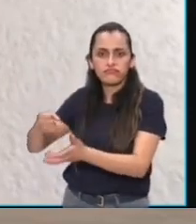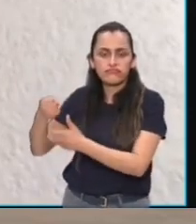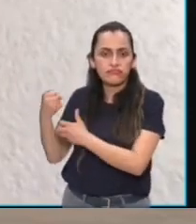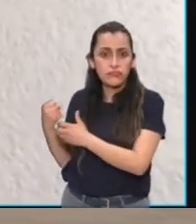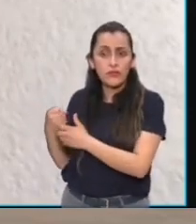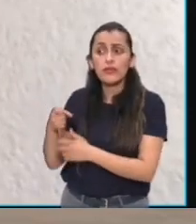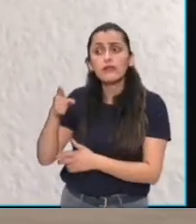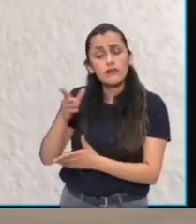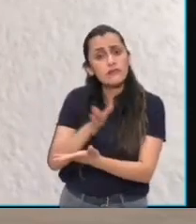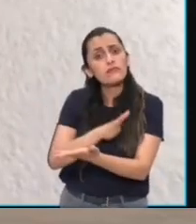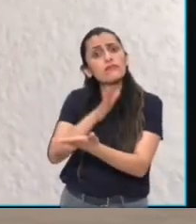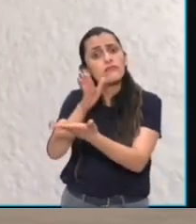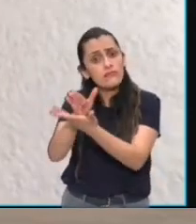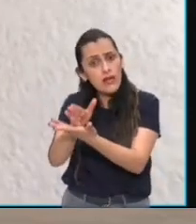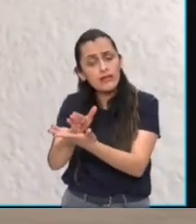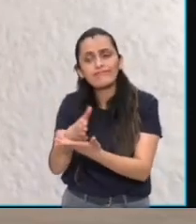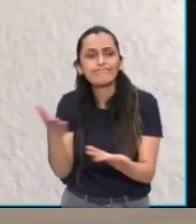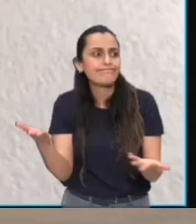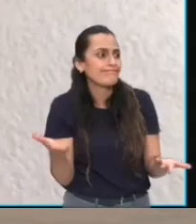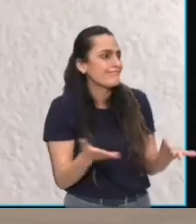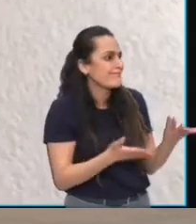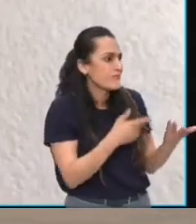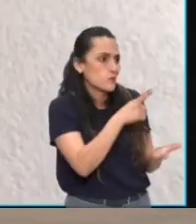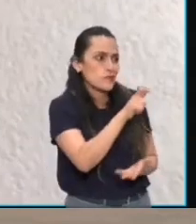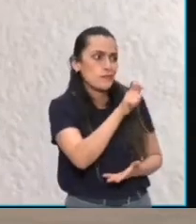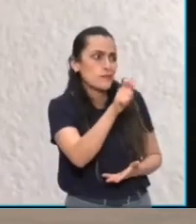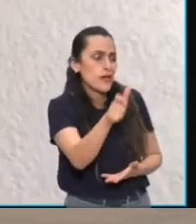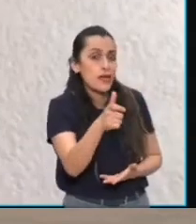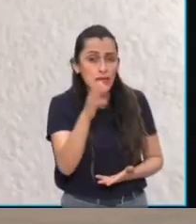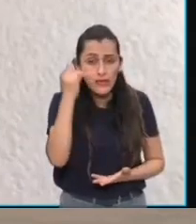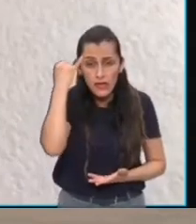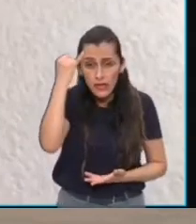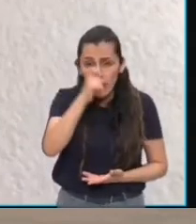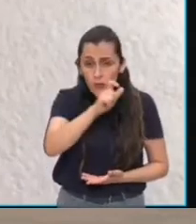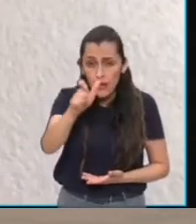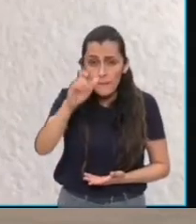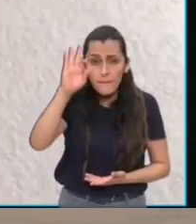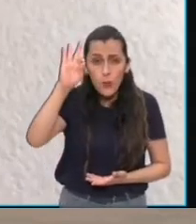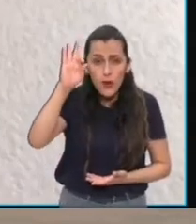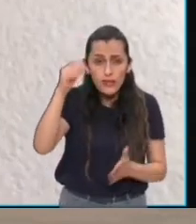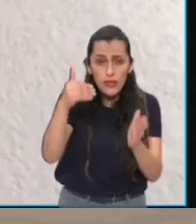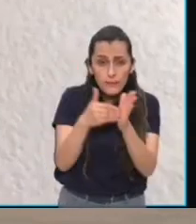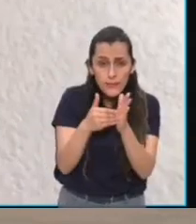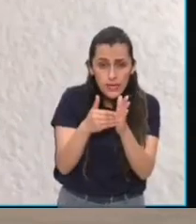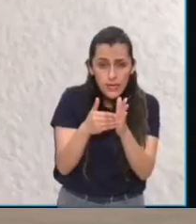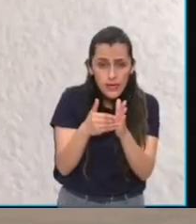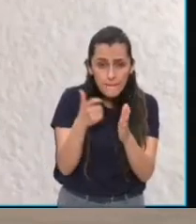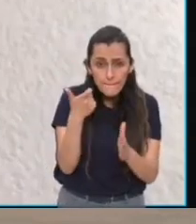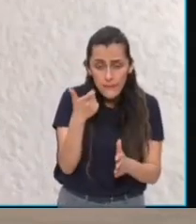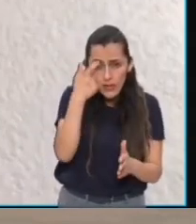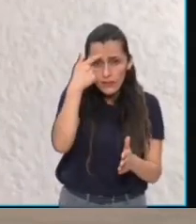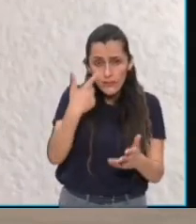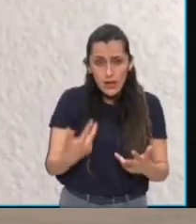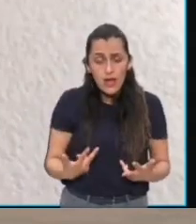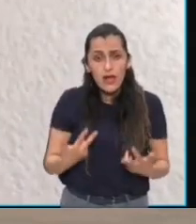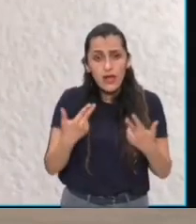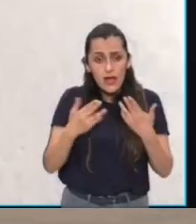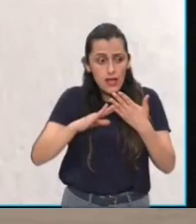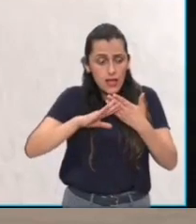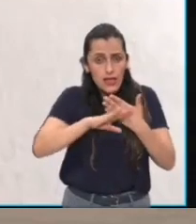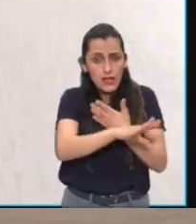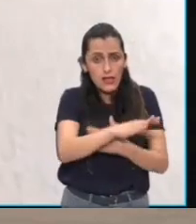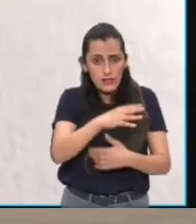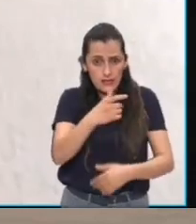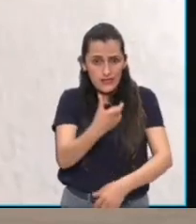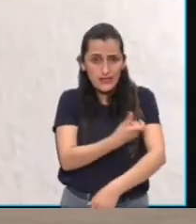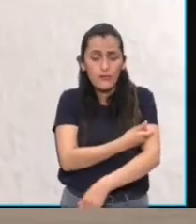personas a las clínicas y simplemente les dicen que tienen que pagar más de 40 mil pesos por las quimioterapias. Es muy lamentable que hoy en día el cáncer de mama para